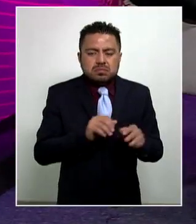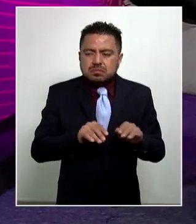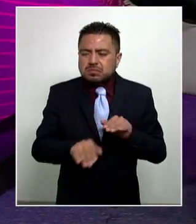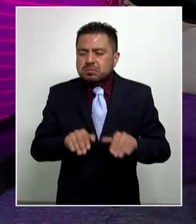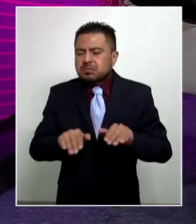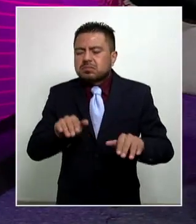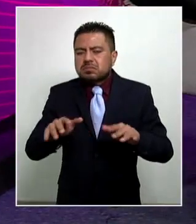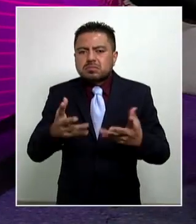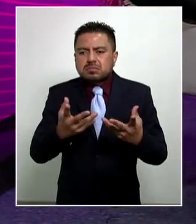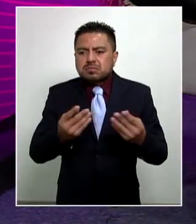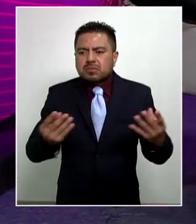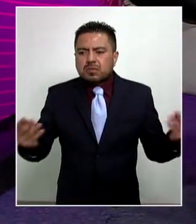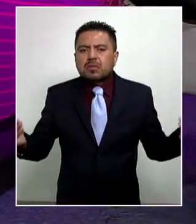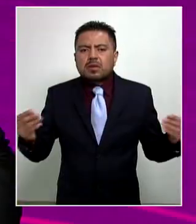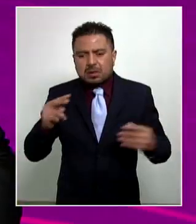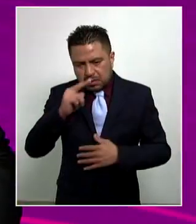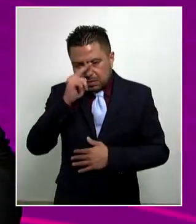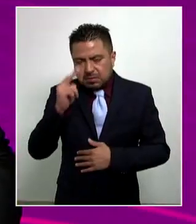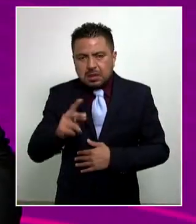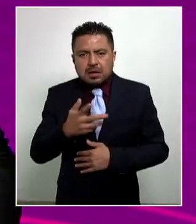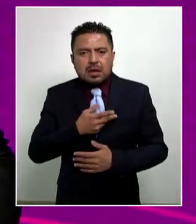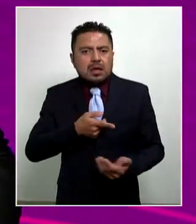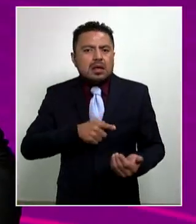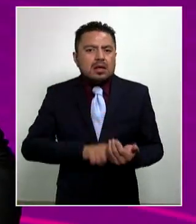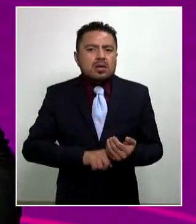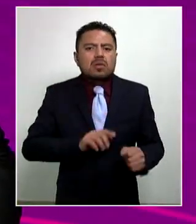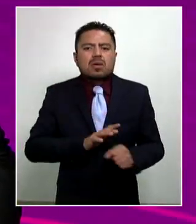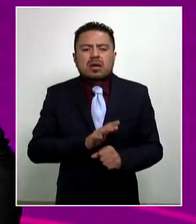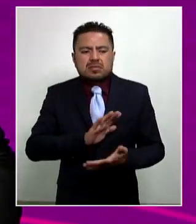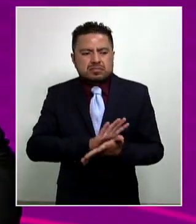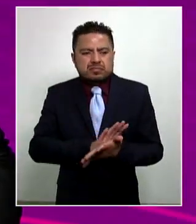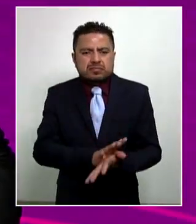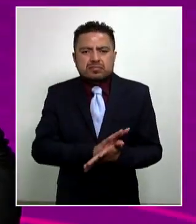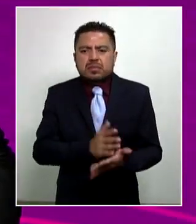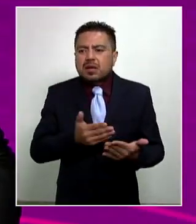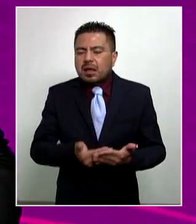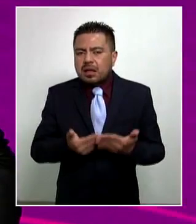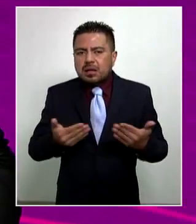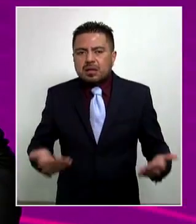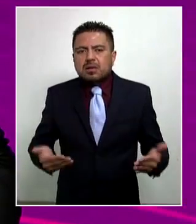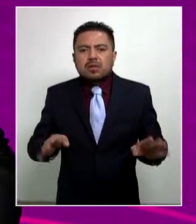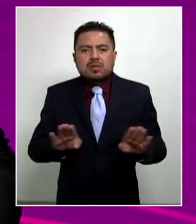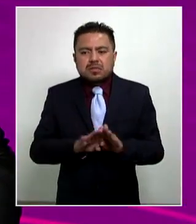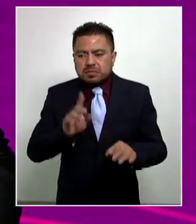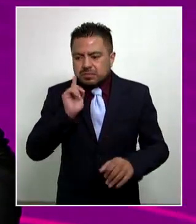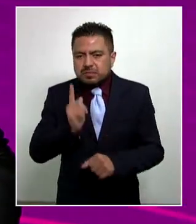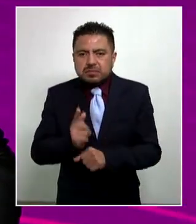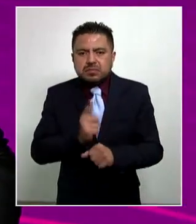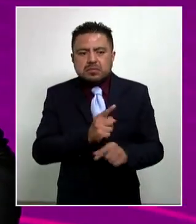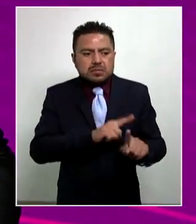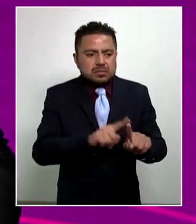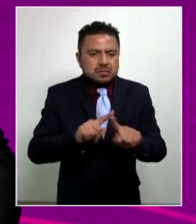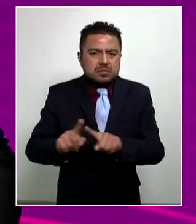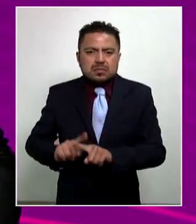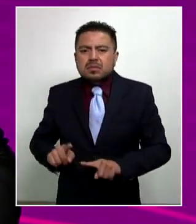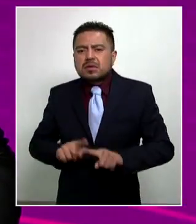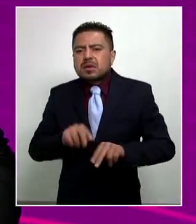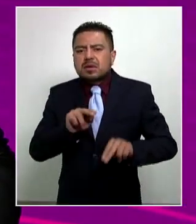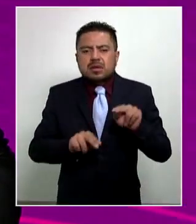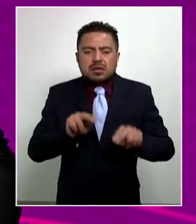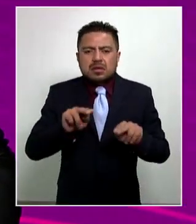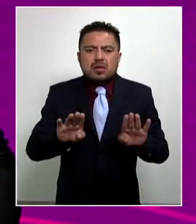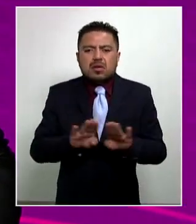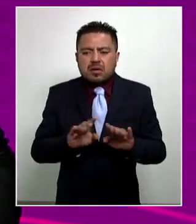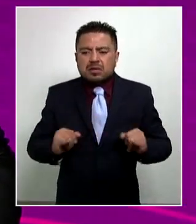un fenómeno que existe en México, que es el racismo. Ahora, como vemos, hay distintos niveles. Puede ser un racismo